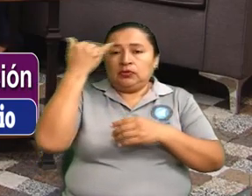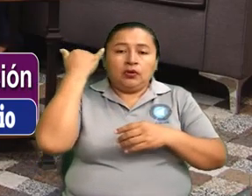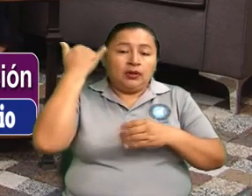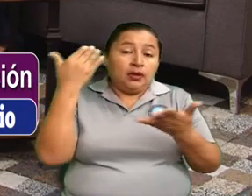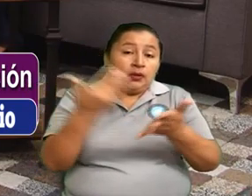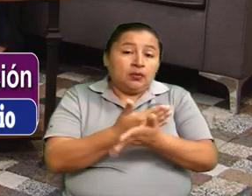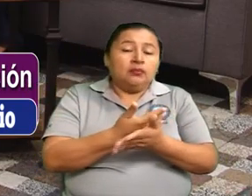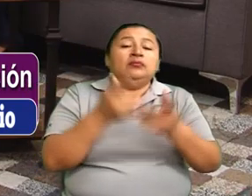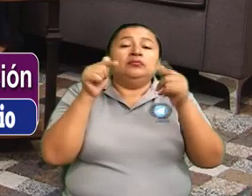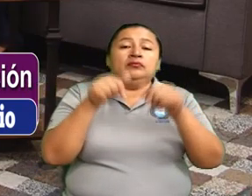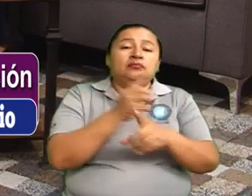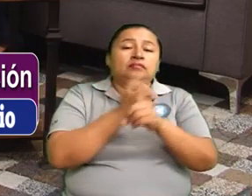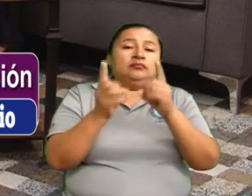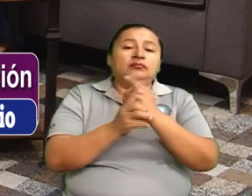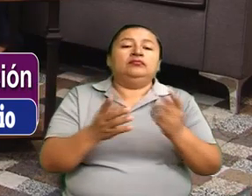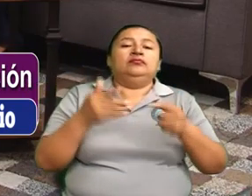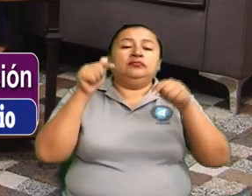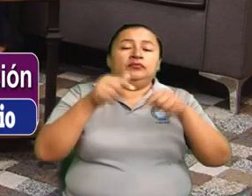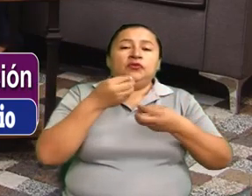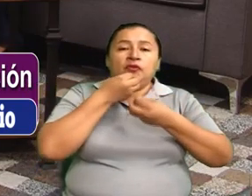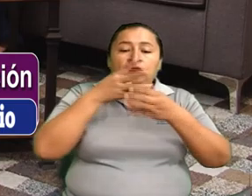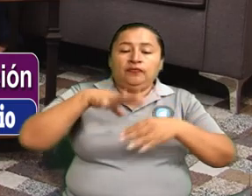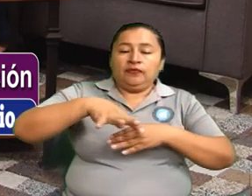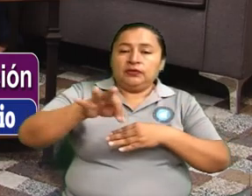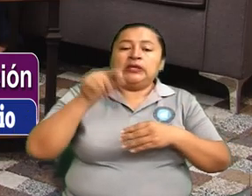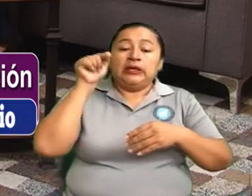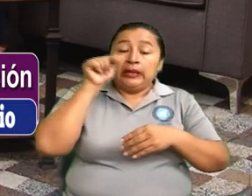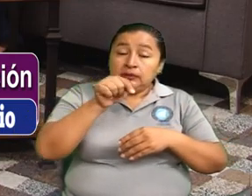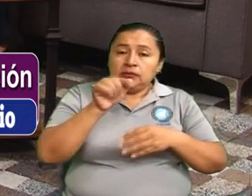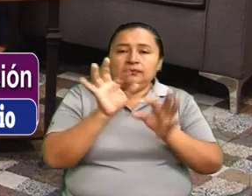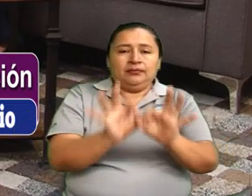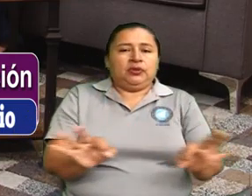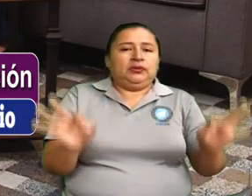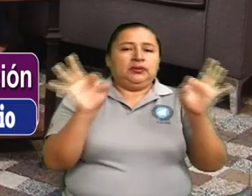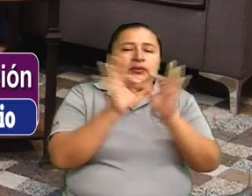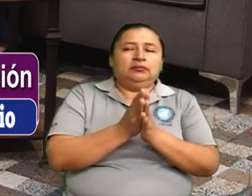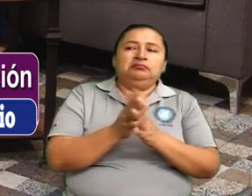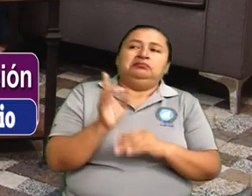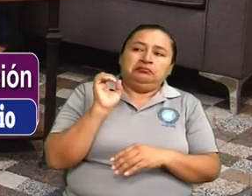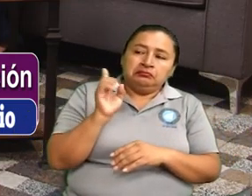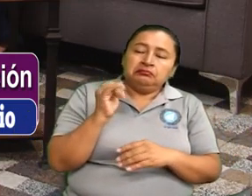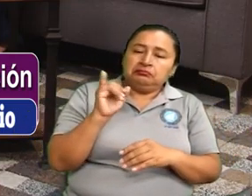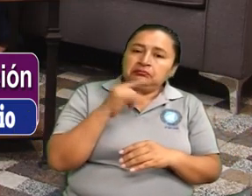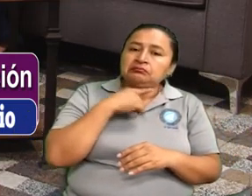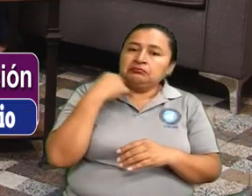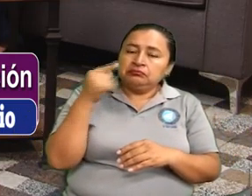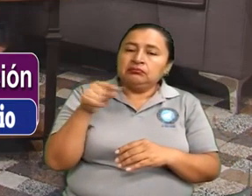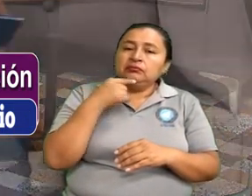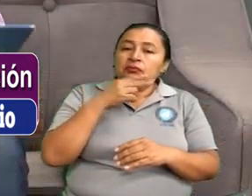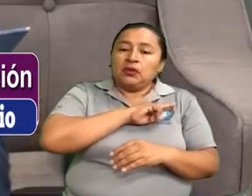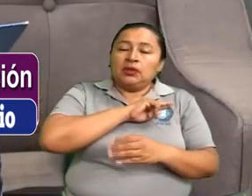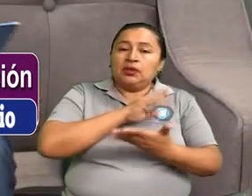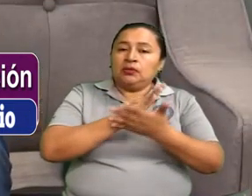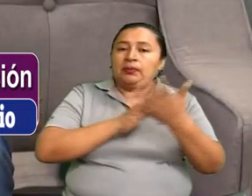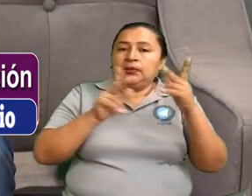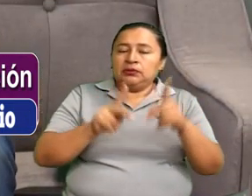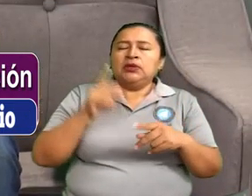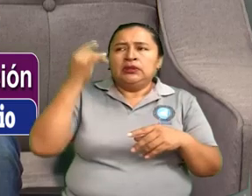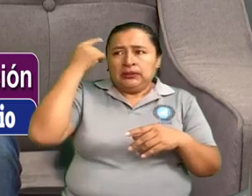Entonces va a estar disponible en esas oficinas. Ese es un paso muy importante. Sin duda alguna, porque de vez en vez, es decir, hay personas que tienen claro